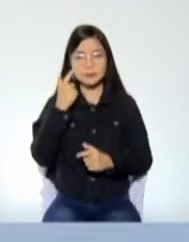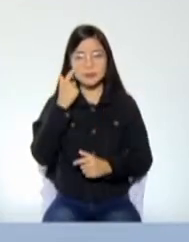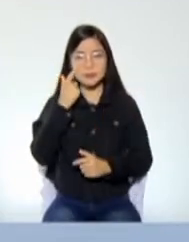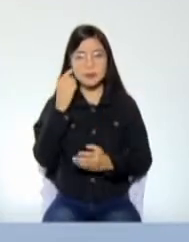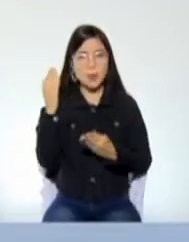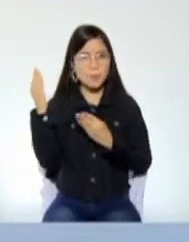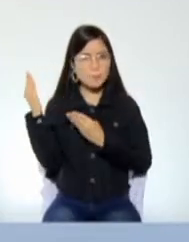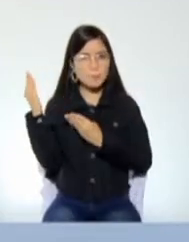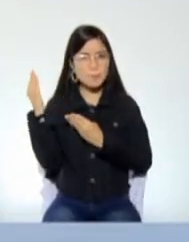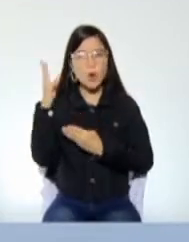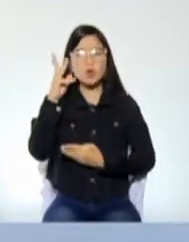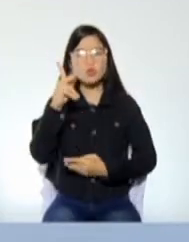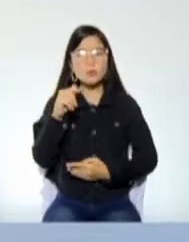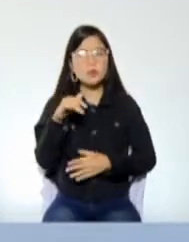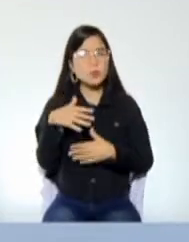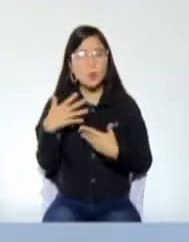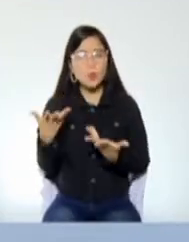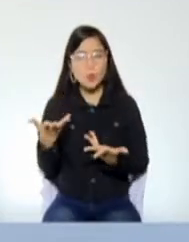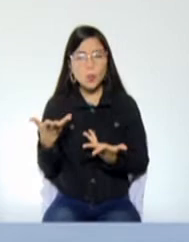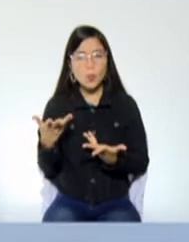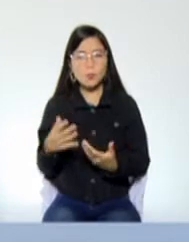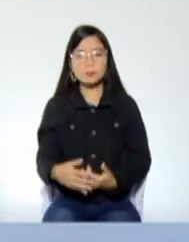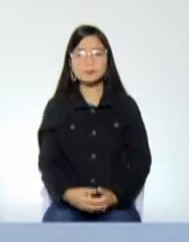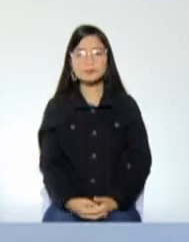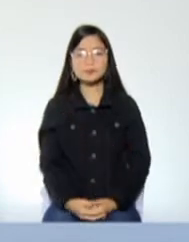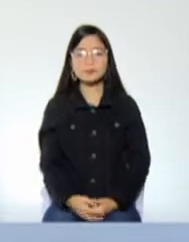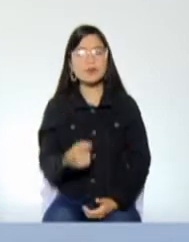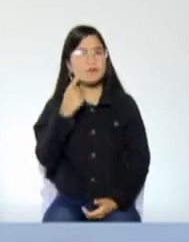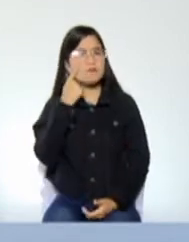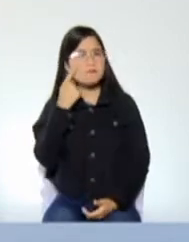subradical y ver si ella